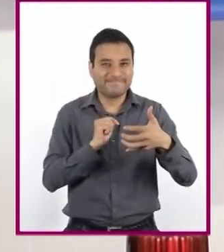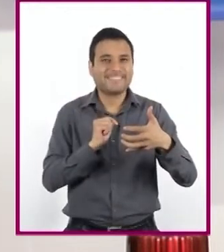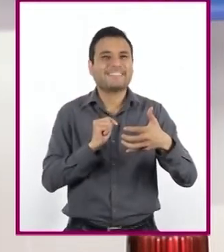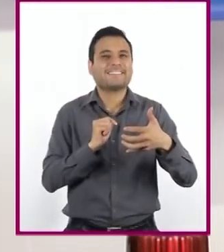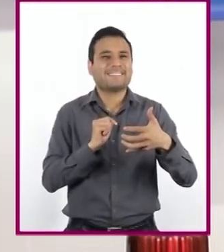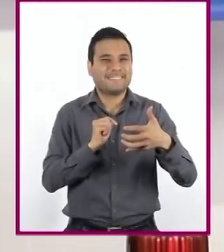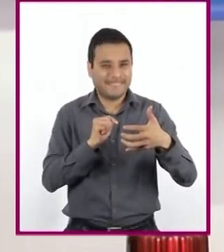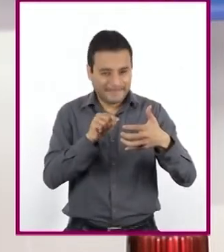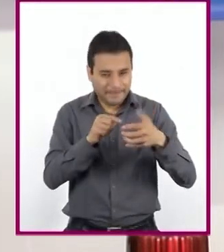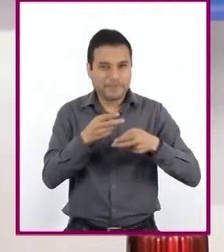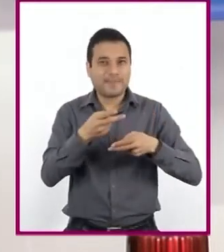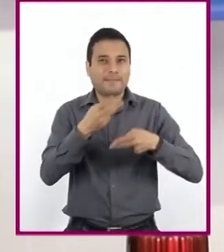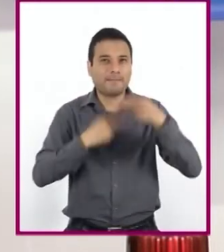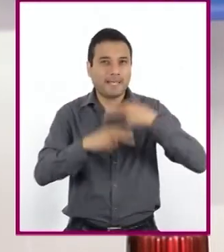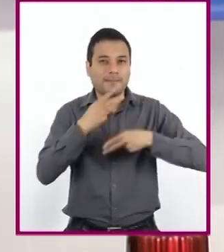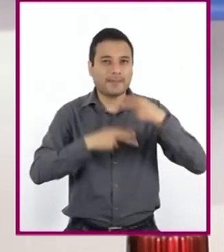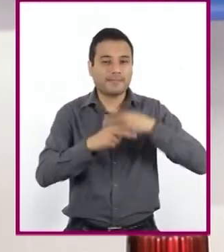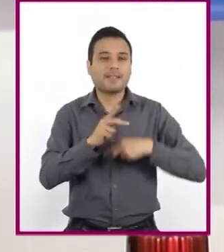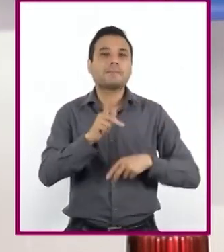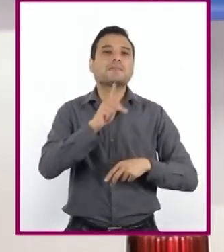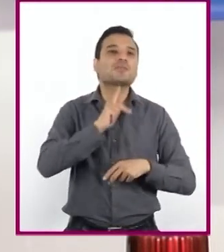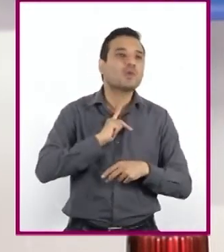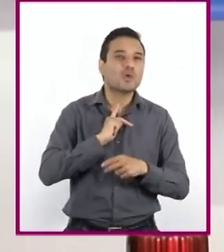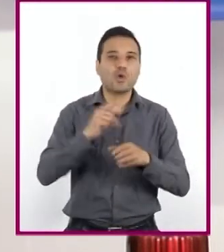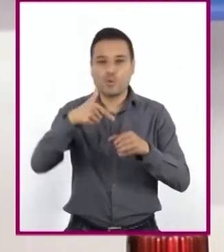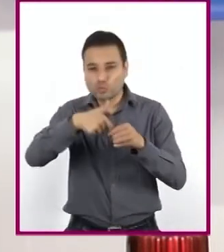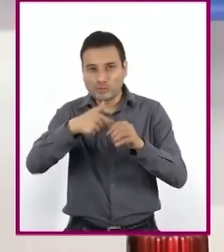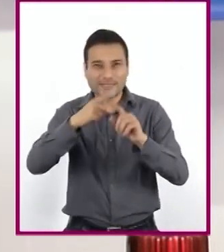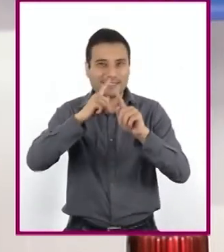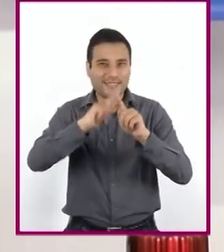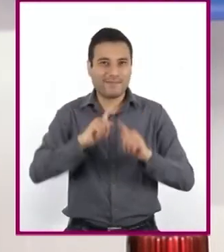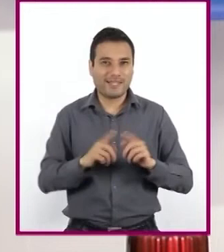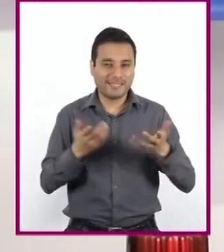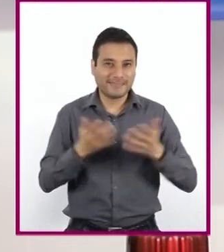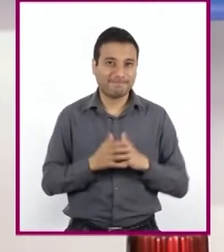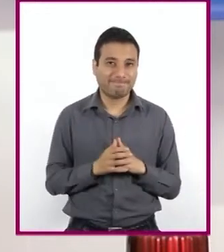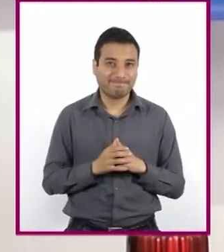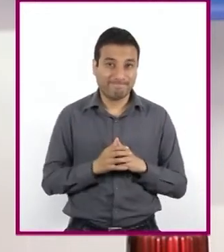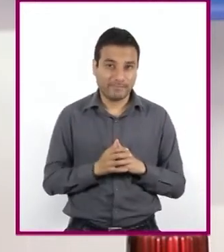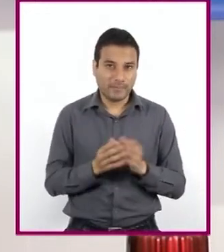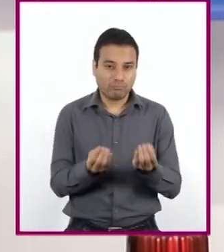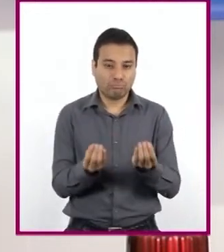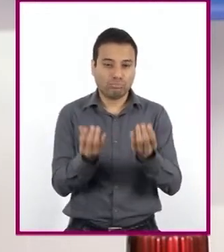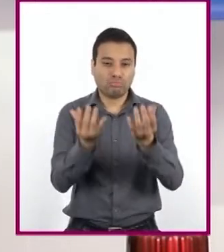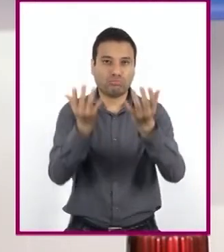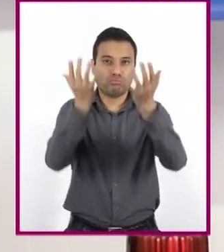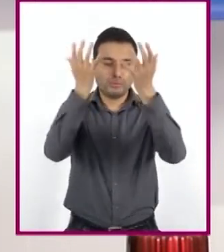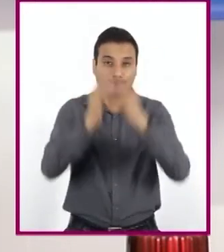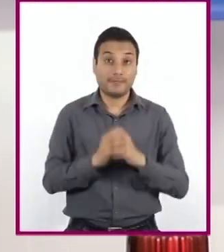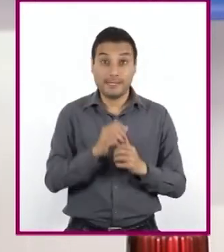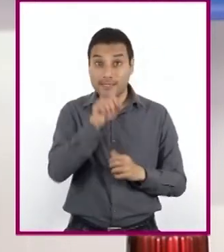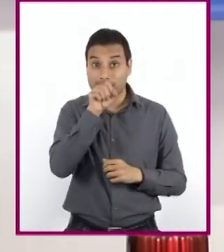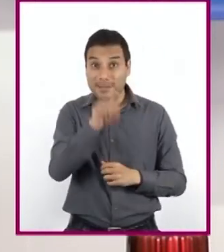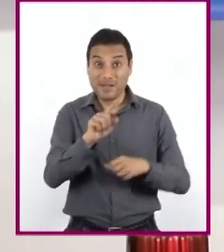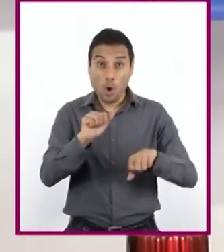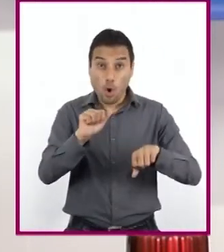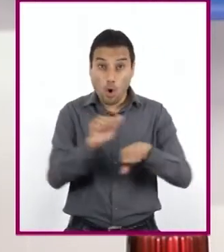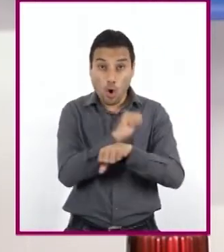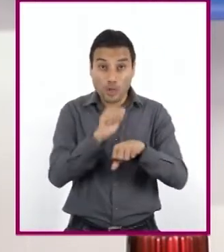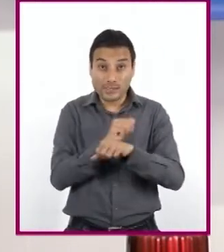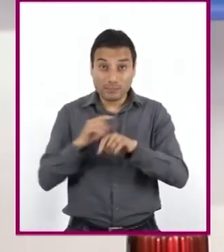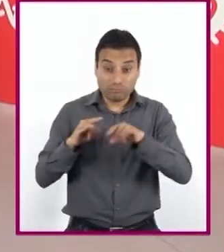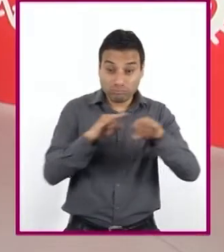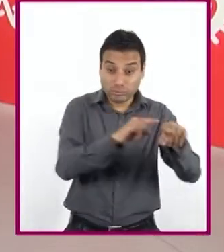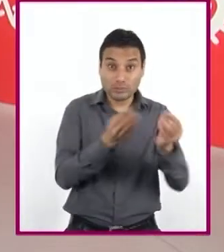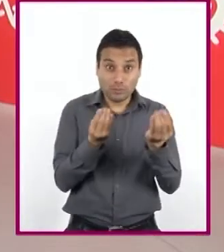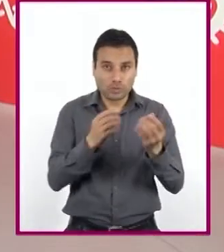fuentes como el petróleo y otros combustibles, así como el incremento en la cantidad de automóviles y